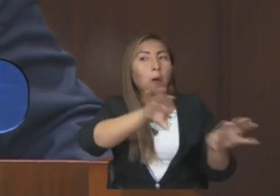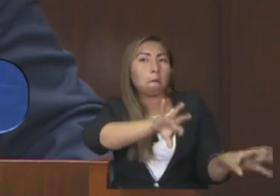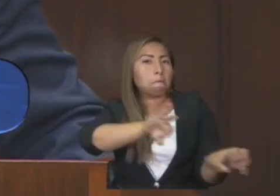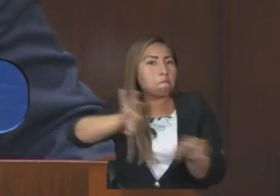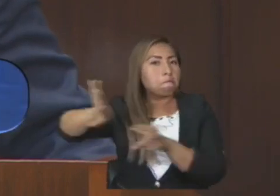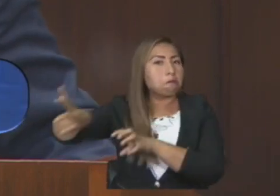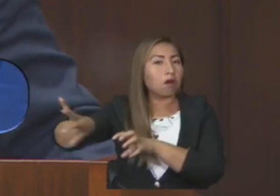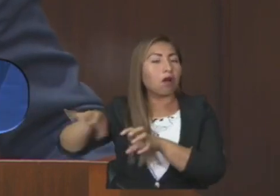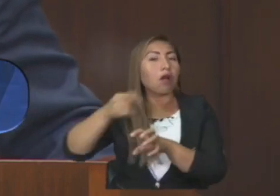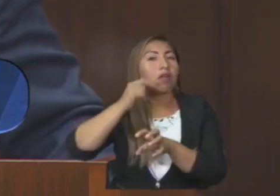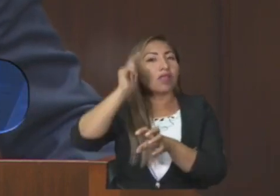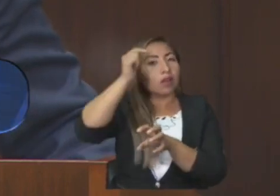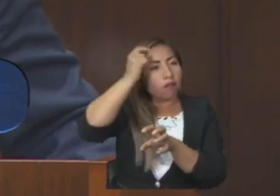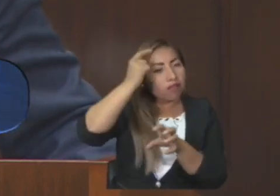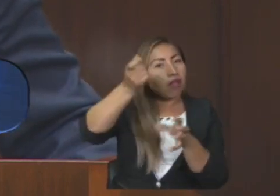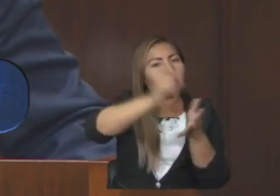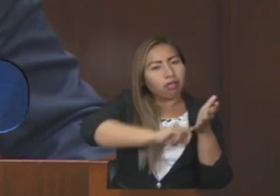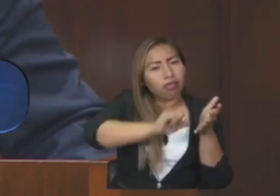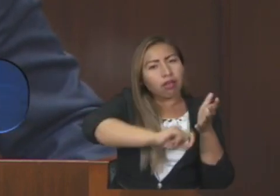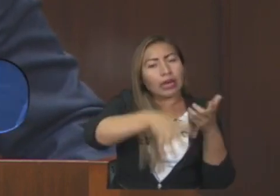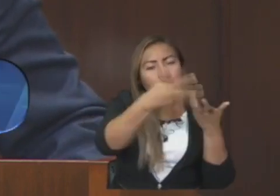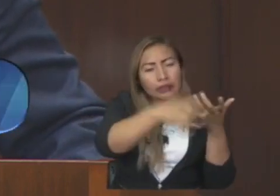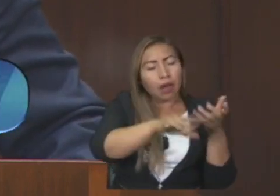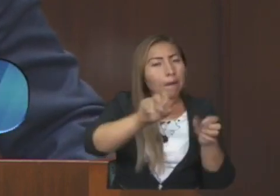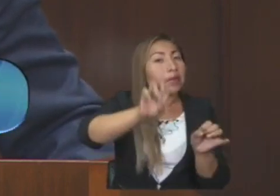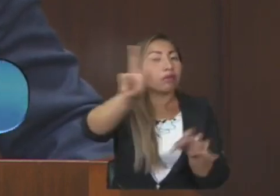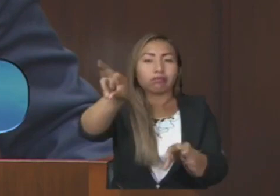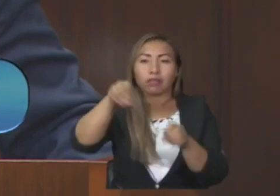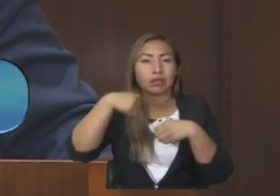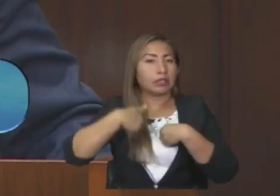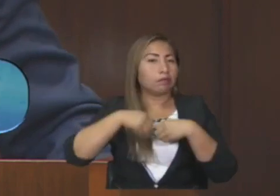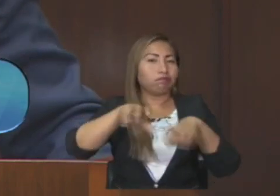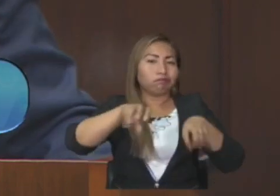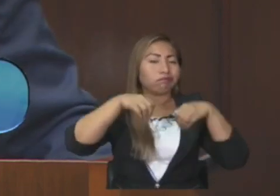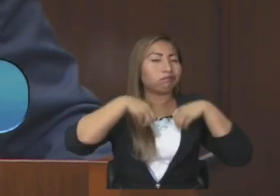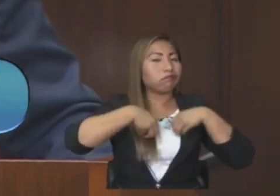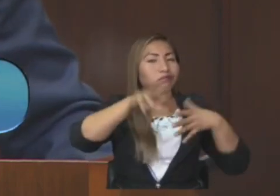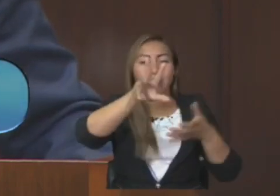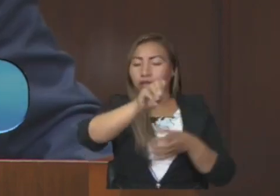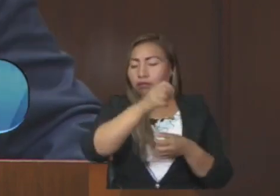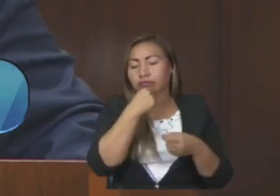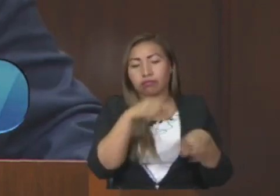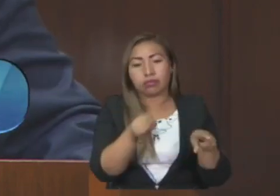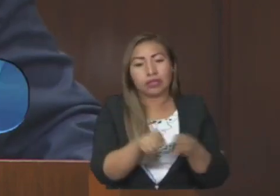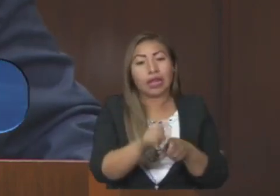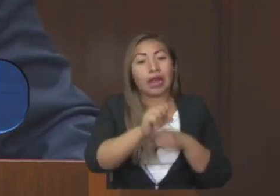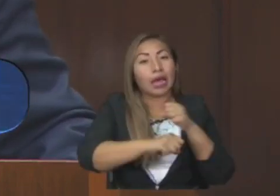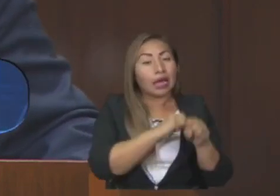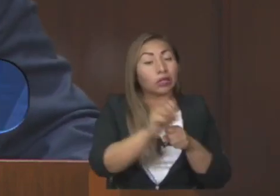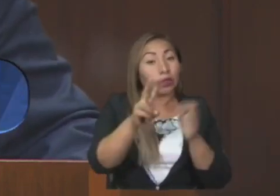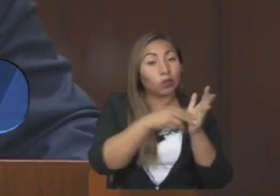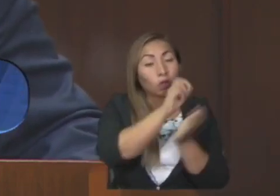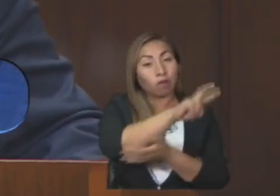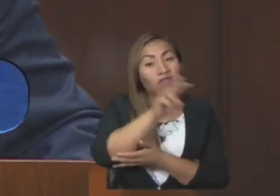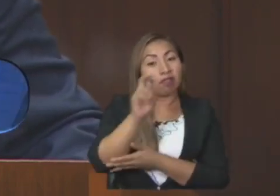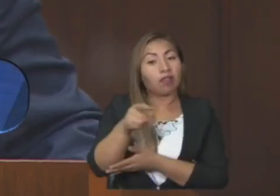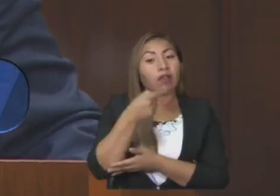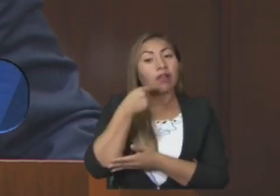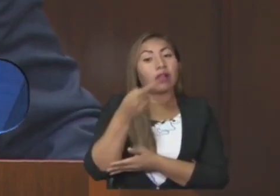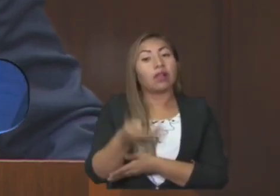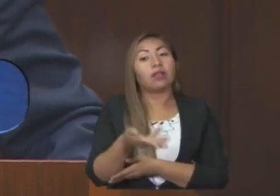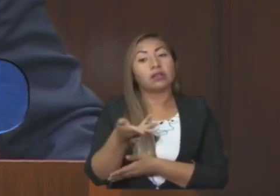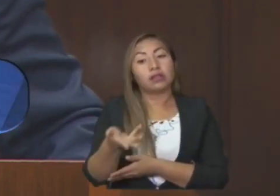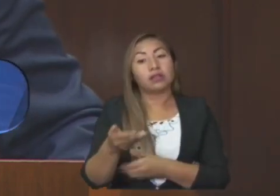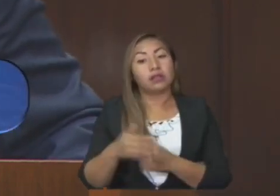por el Gobierno Nacional, que contiene los términos pactados en enero del 2022. Insiste en introducir